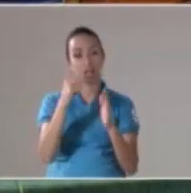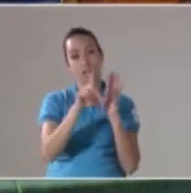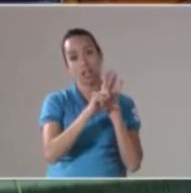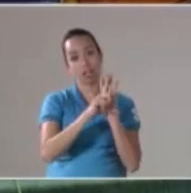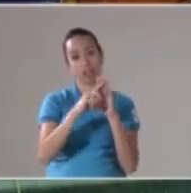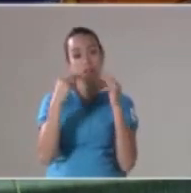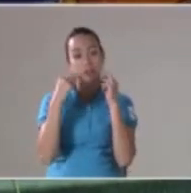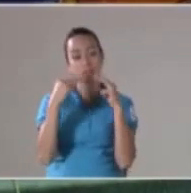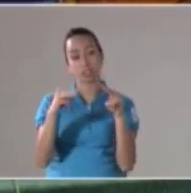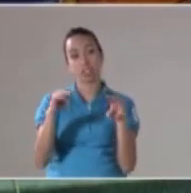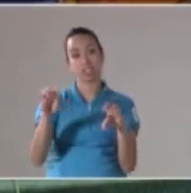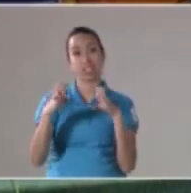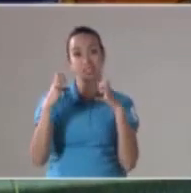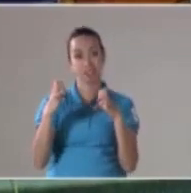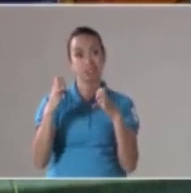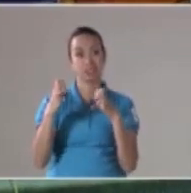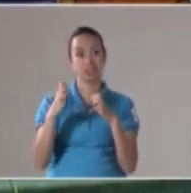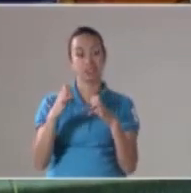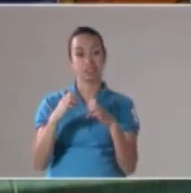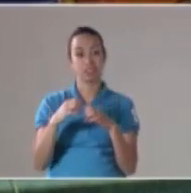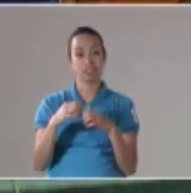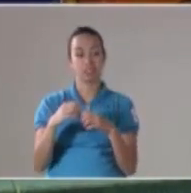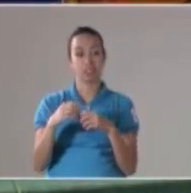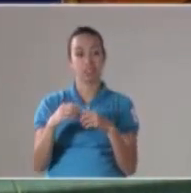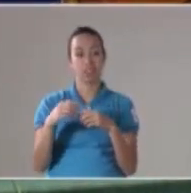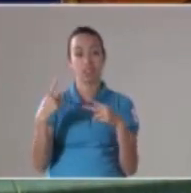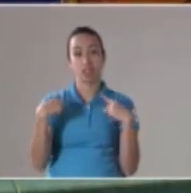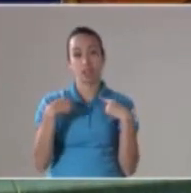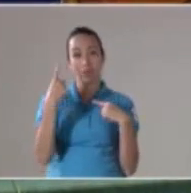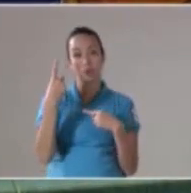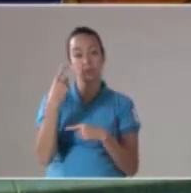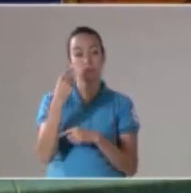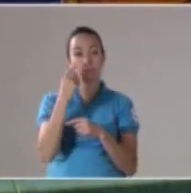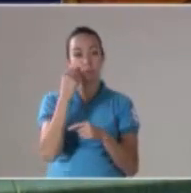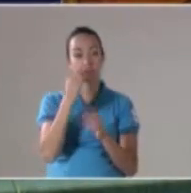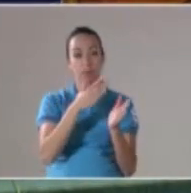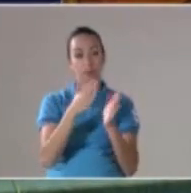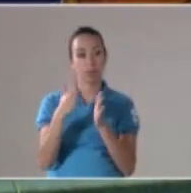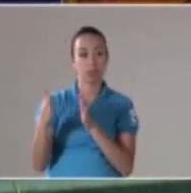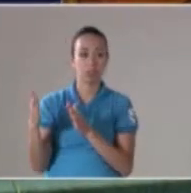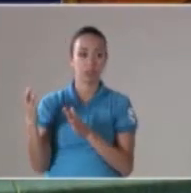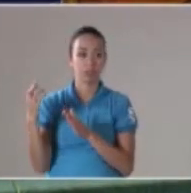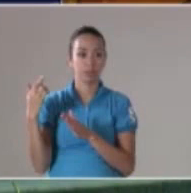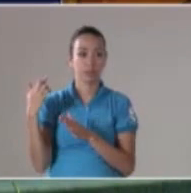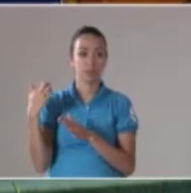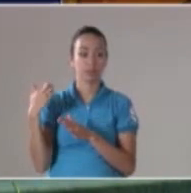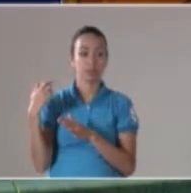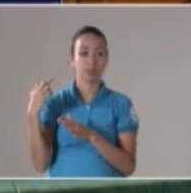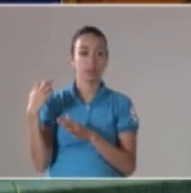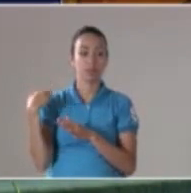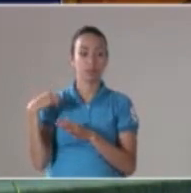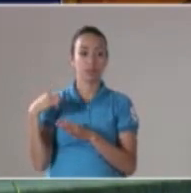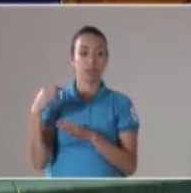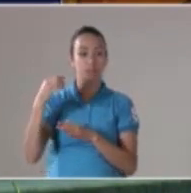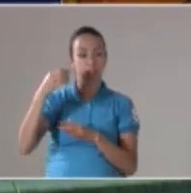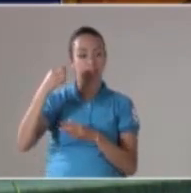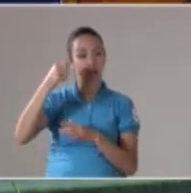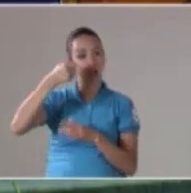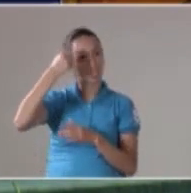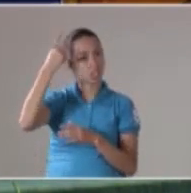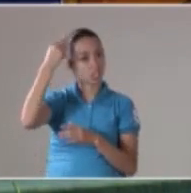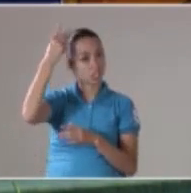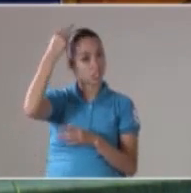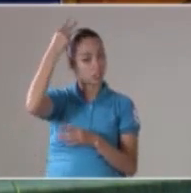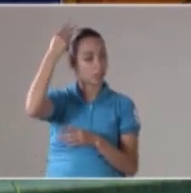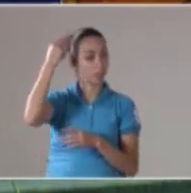desvirtuar eso, paga el voto, hay unos hombres que están preparados, y entonces se tenía que preparar, creo que hasta rapándose, y entonces,